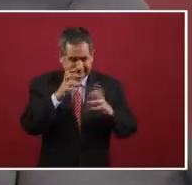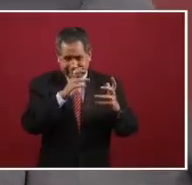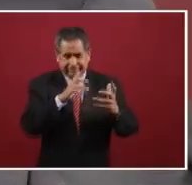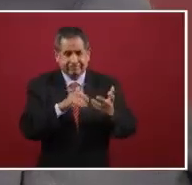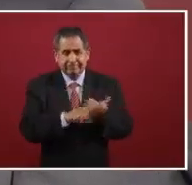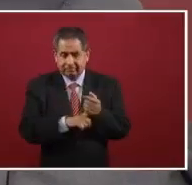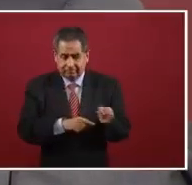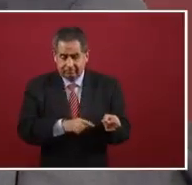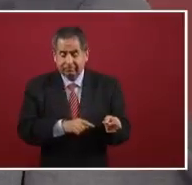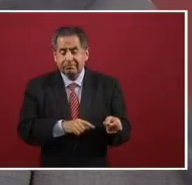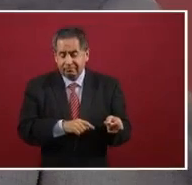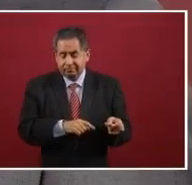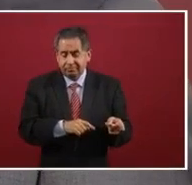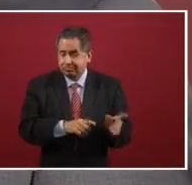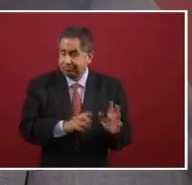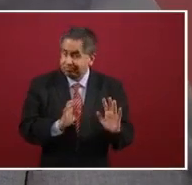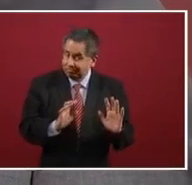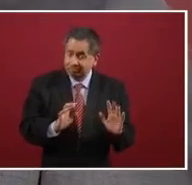Deberían de